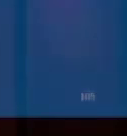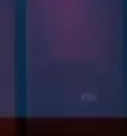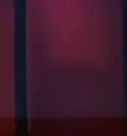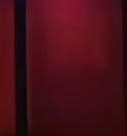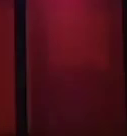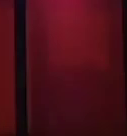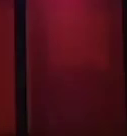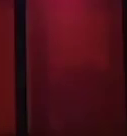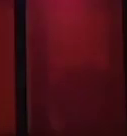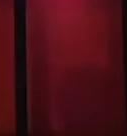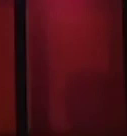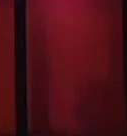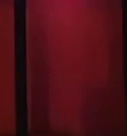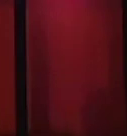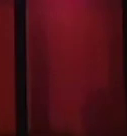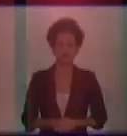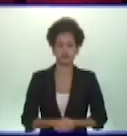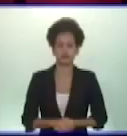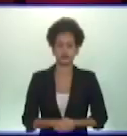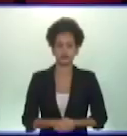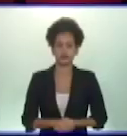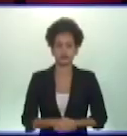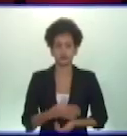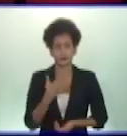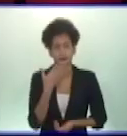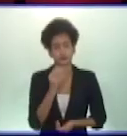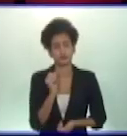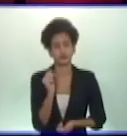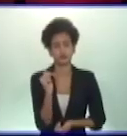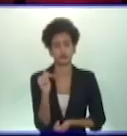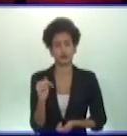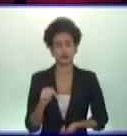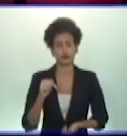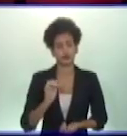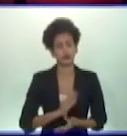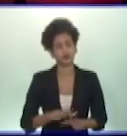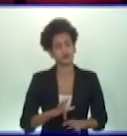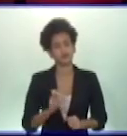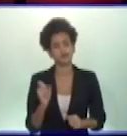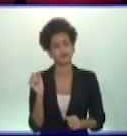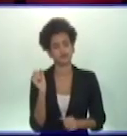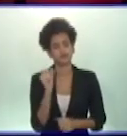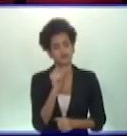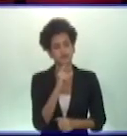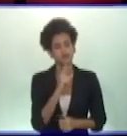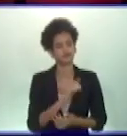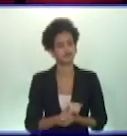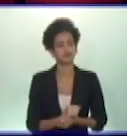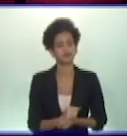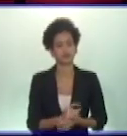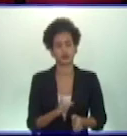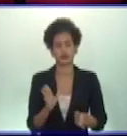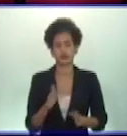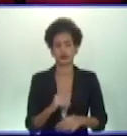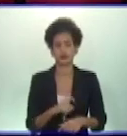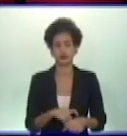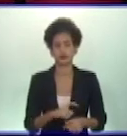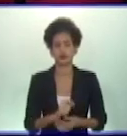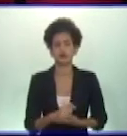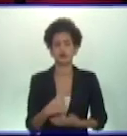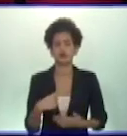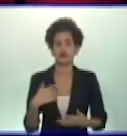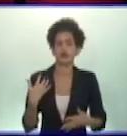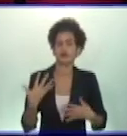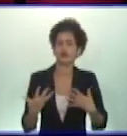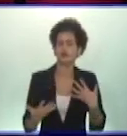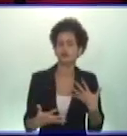Bueno, por hoy esto ha sido todo, se nos agota el tiempo. Una vez más, muy feliz de haber podido compartir con